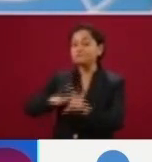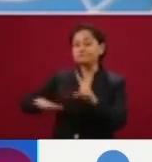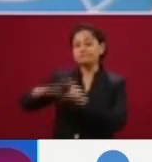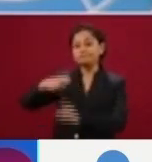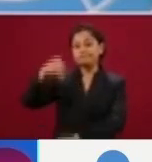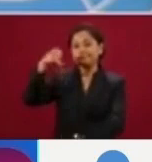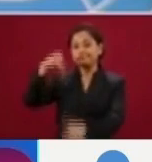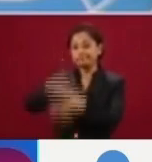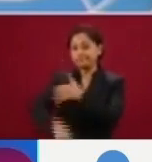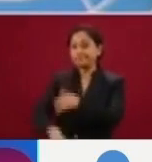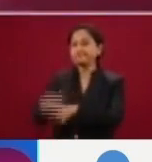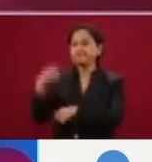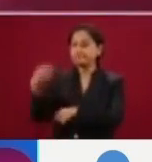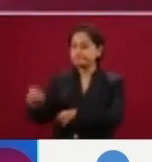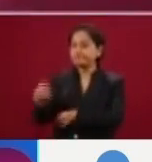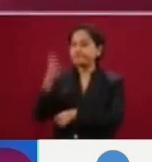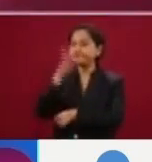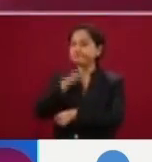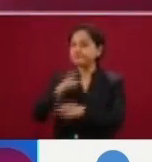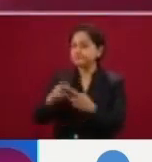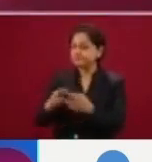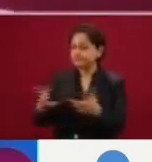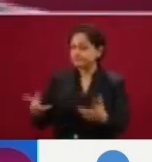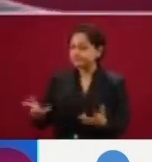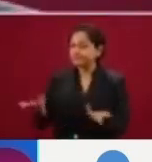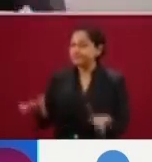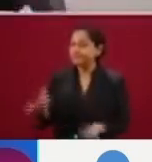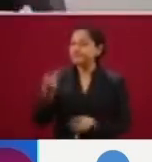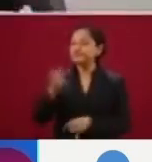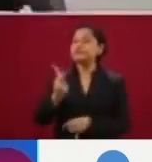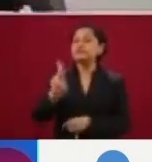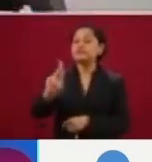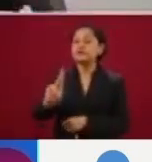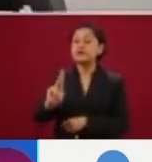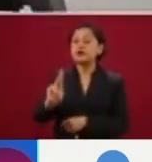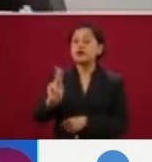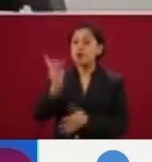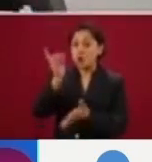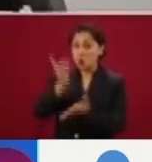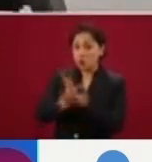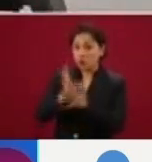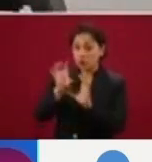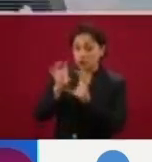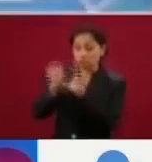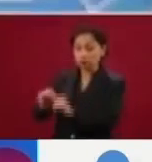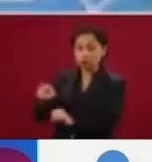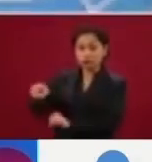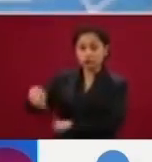Se tiene que detener a los responsables, pero no solo es eso. Es